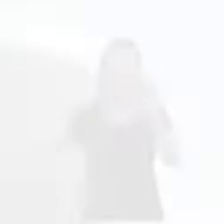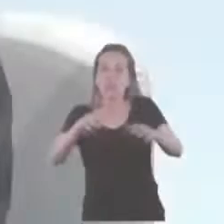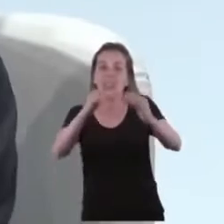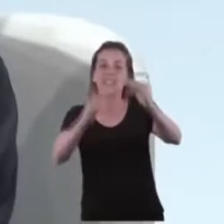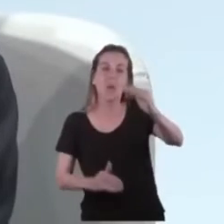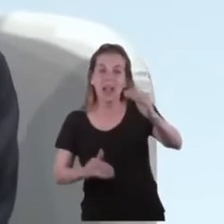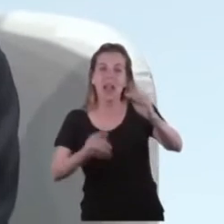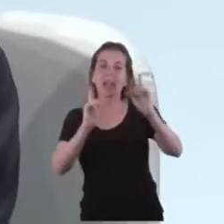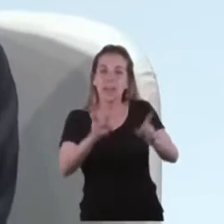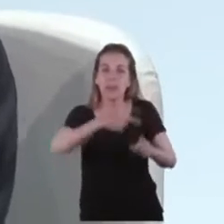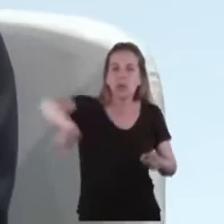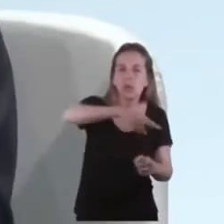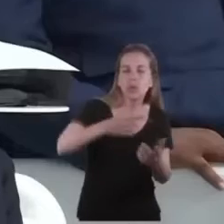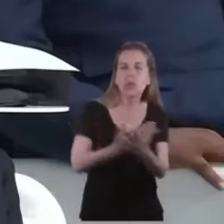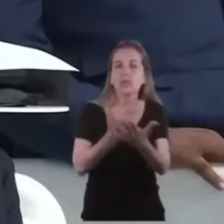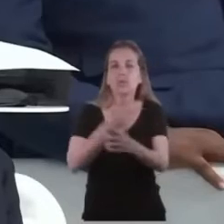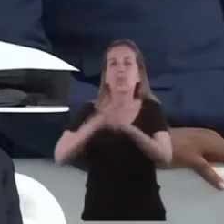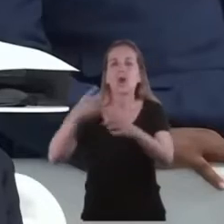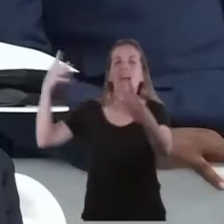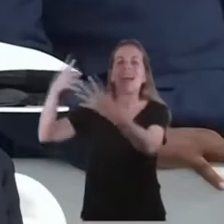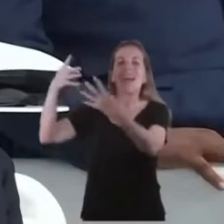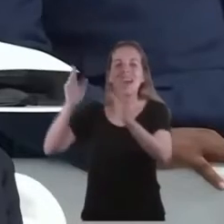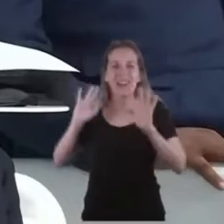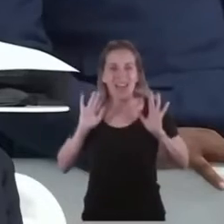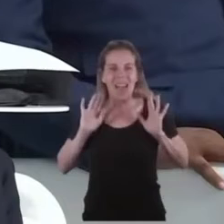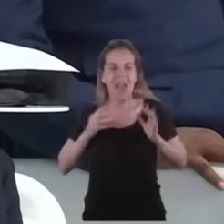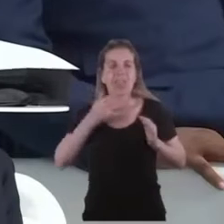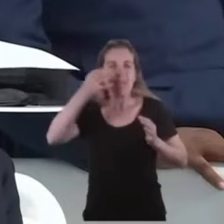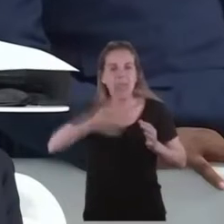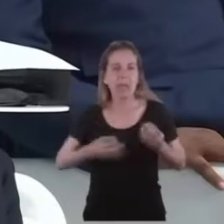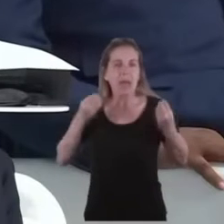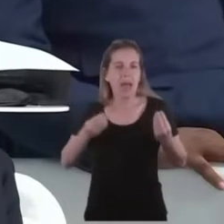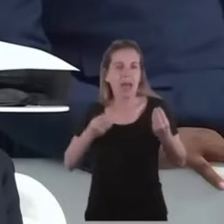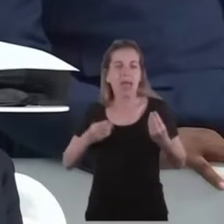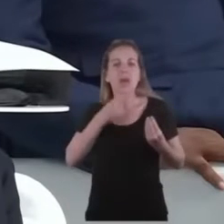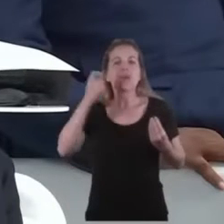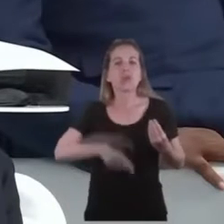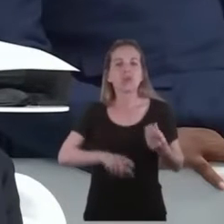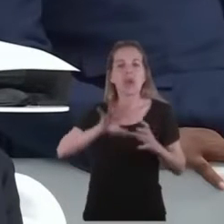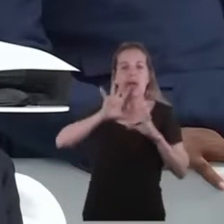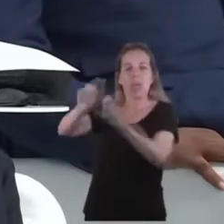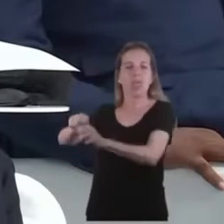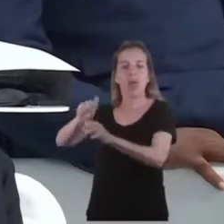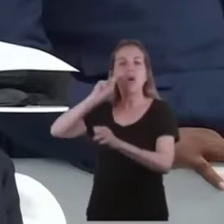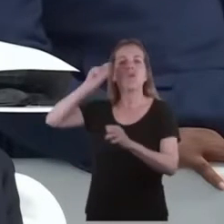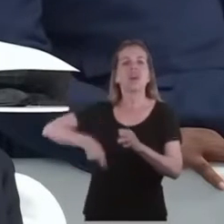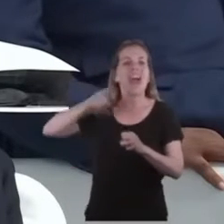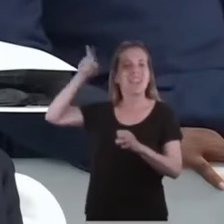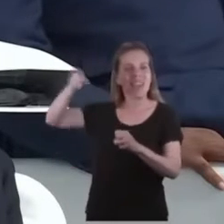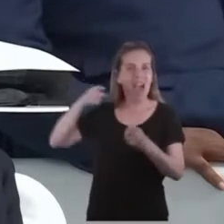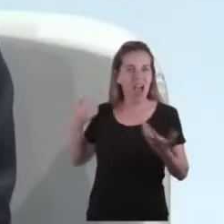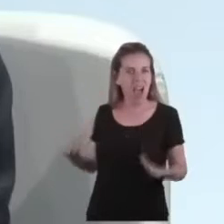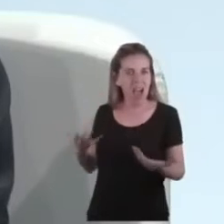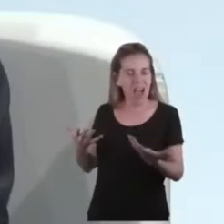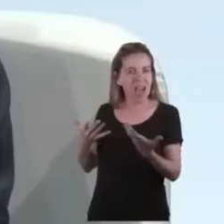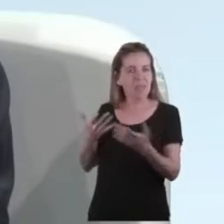Ucrania. Y en verdad, la invasión de Rusia a tierras ucranianas no ha medido